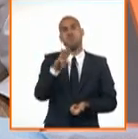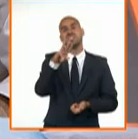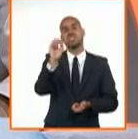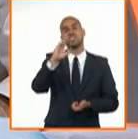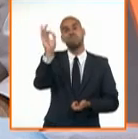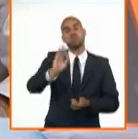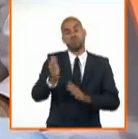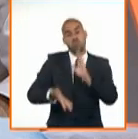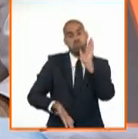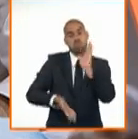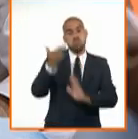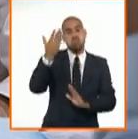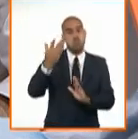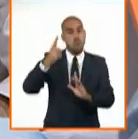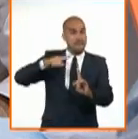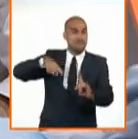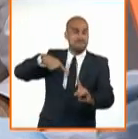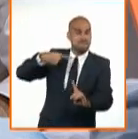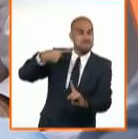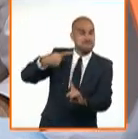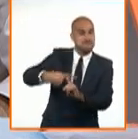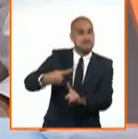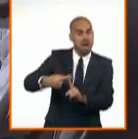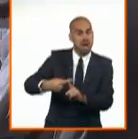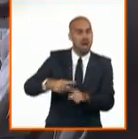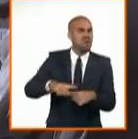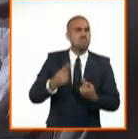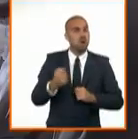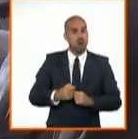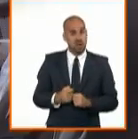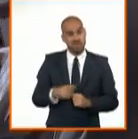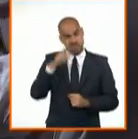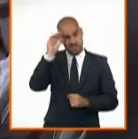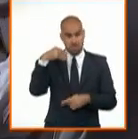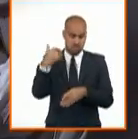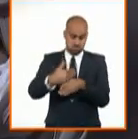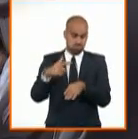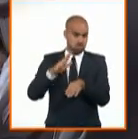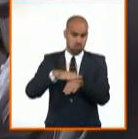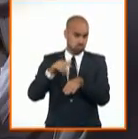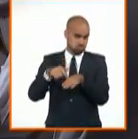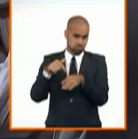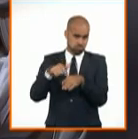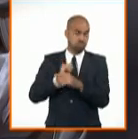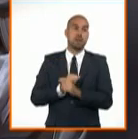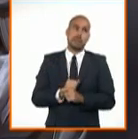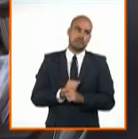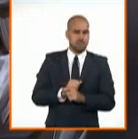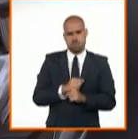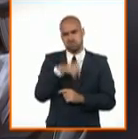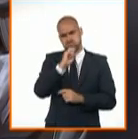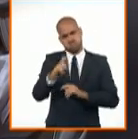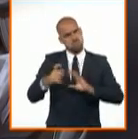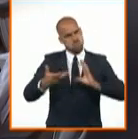al precio que está en el mercado internacional realmente hace mucho más compleja la situación